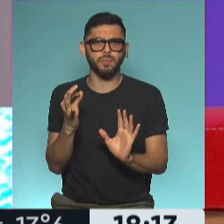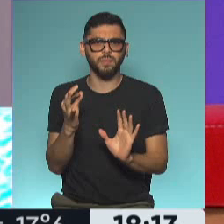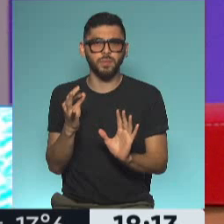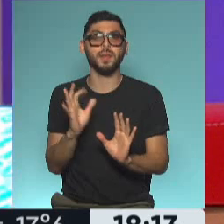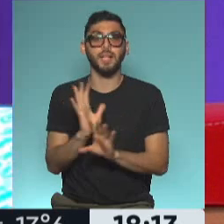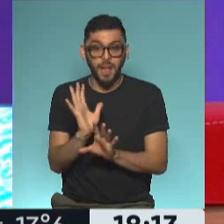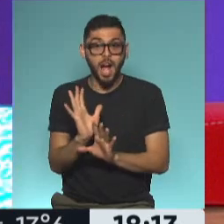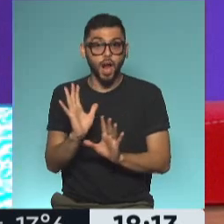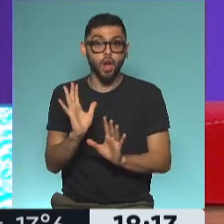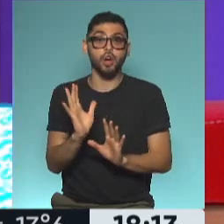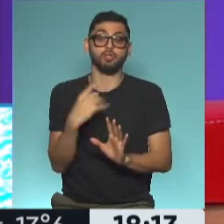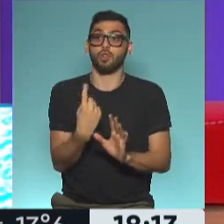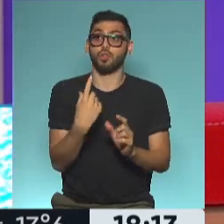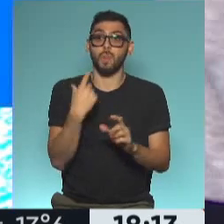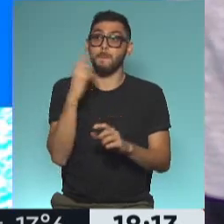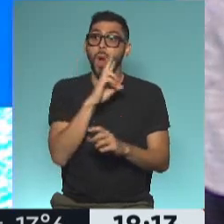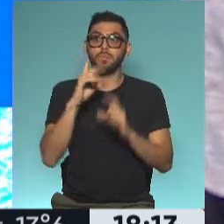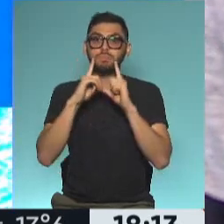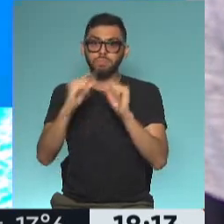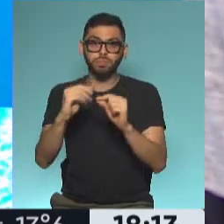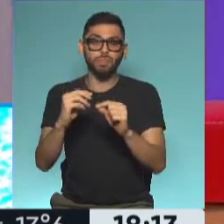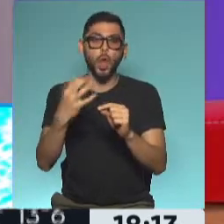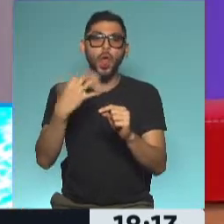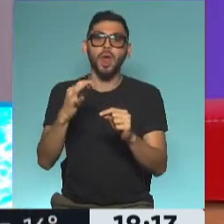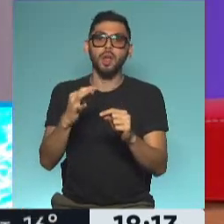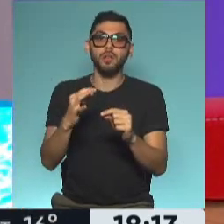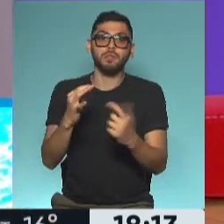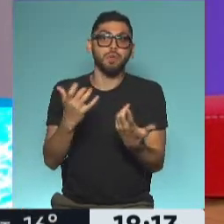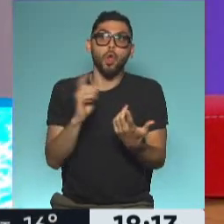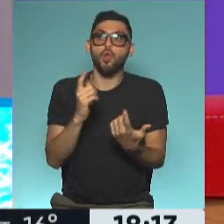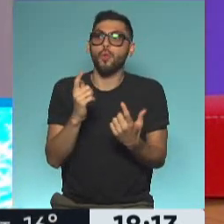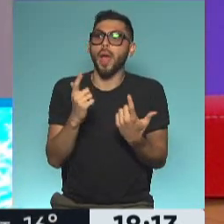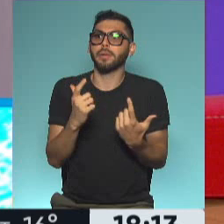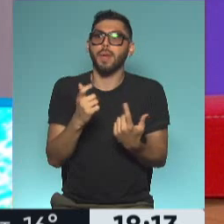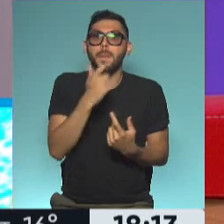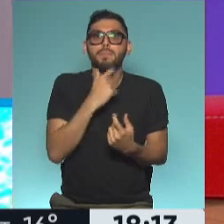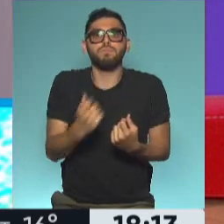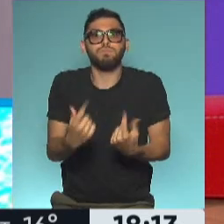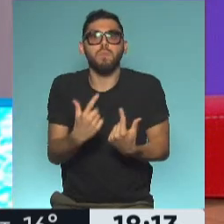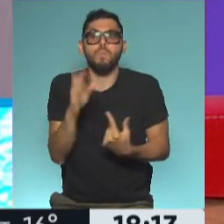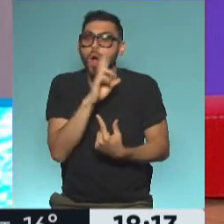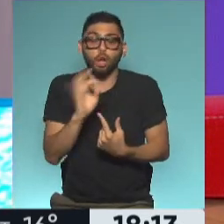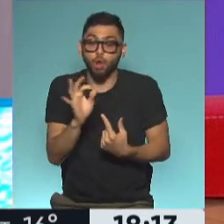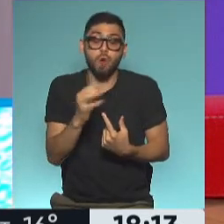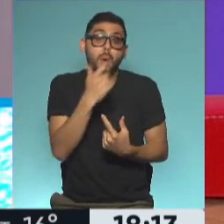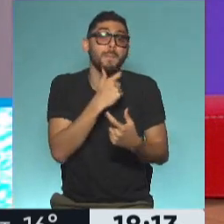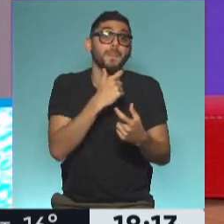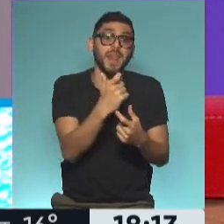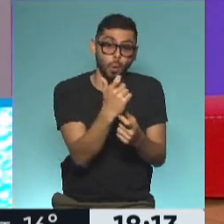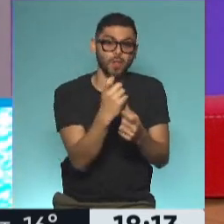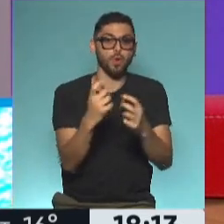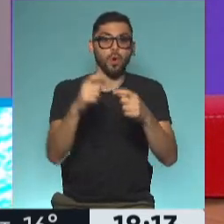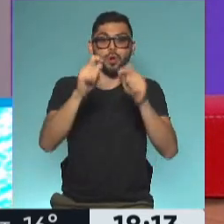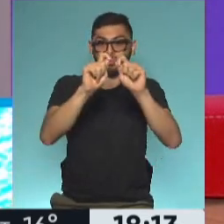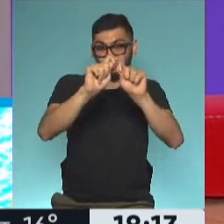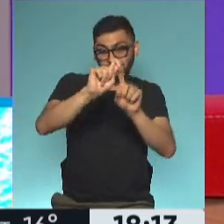femenino, que lo que nos quejamos las mujeres, es que hay que cortar, no existe uno producido específicamente para nosotros, sí. Hay que cortarlo con la tijera, se